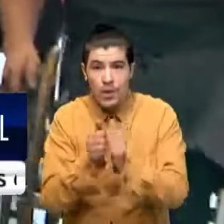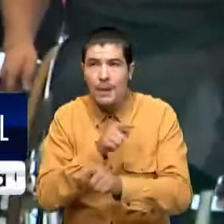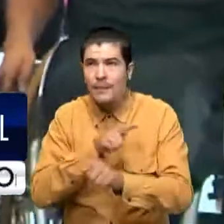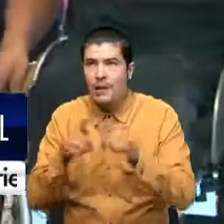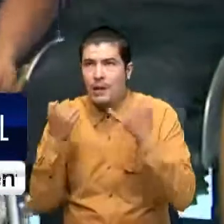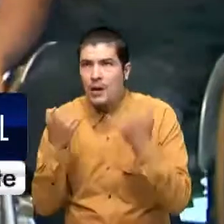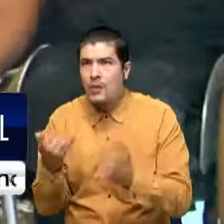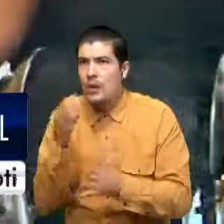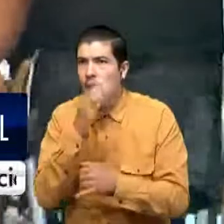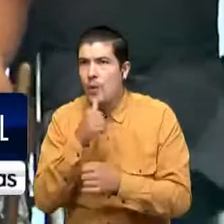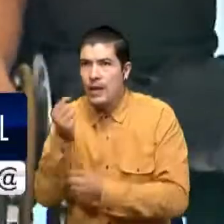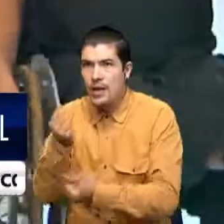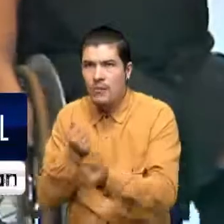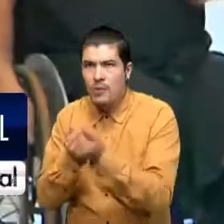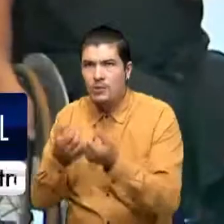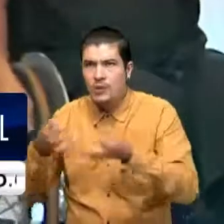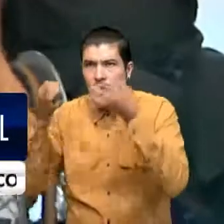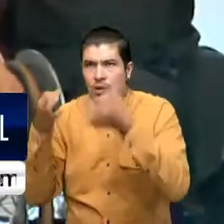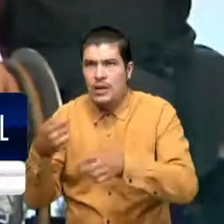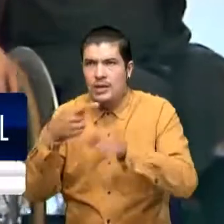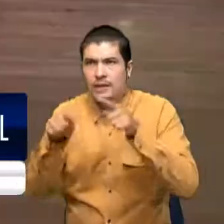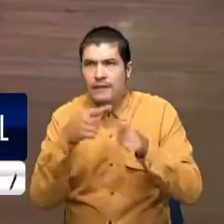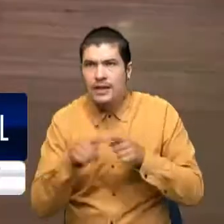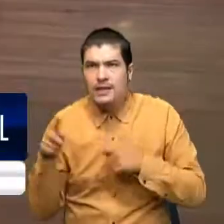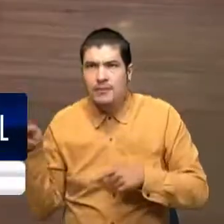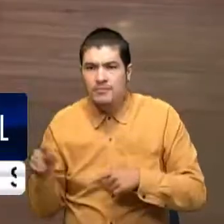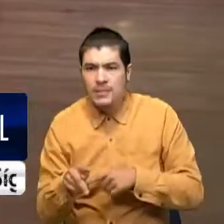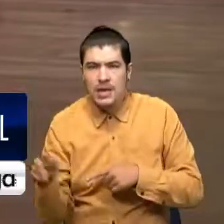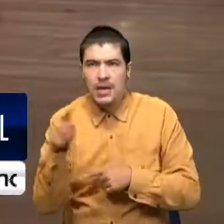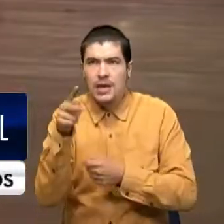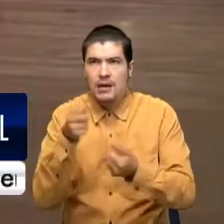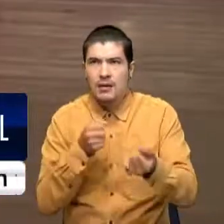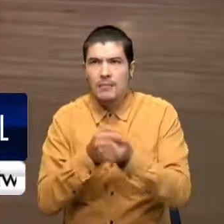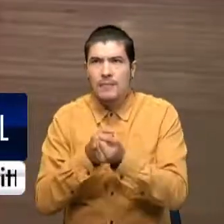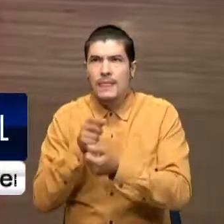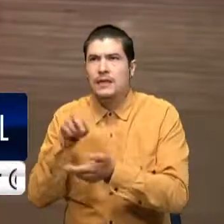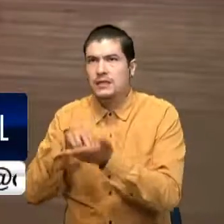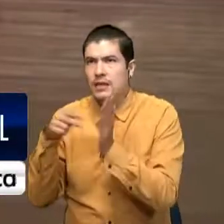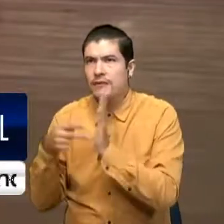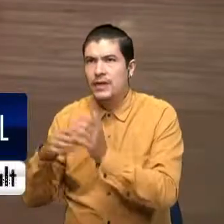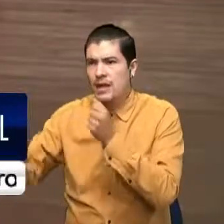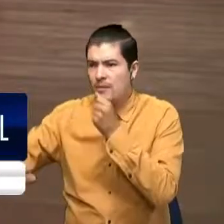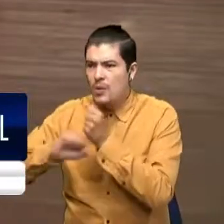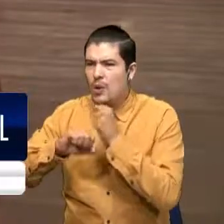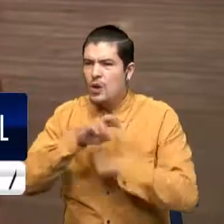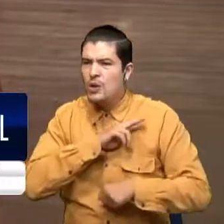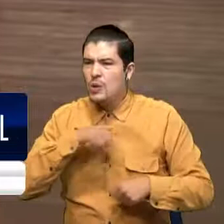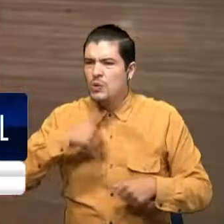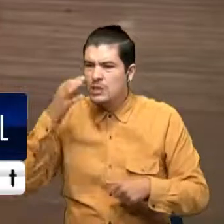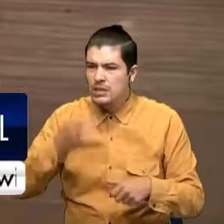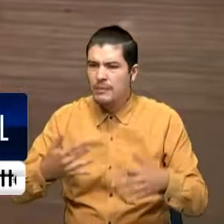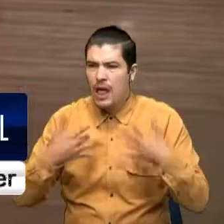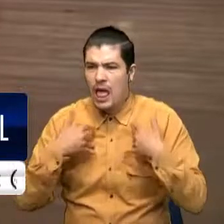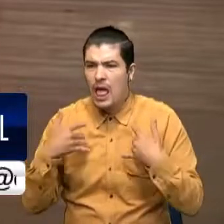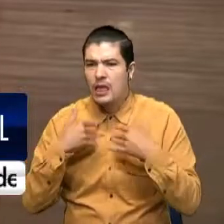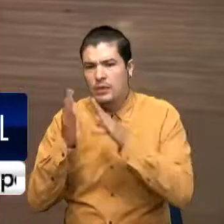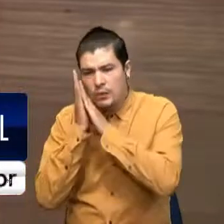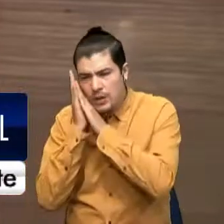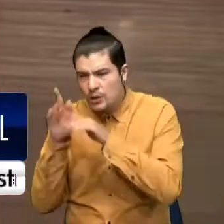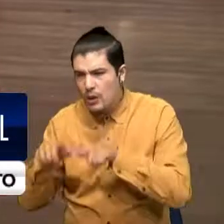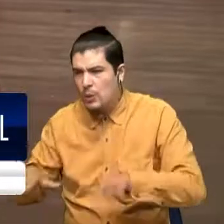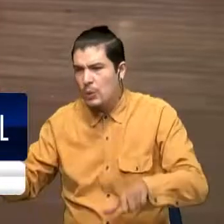encontrado el apoyo que se merecen para los diferentes viajes. El aporte, o sea, que nos apoyen para no estar como siempre nosotros sufriendo, que durmiendo en terminales,